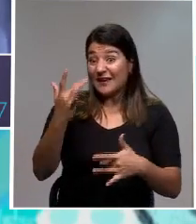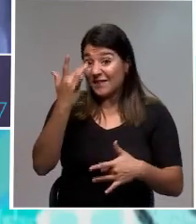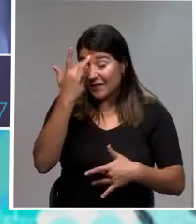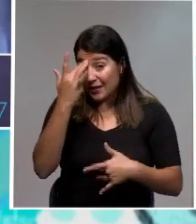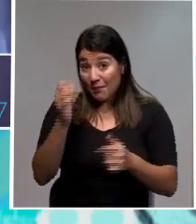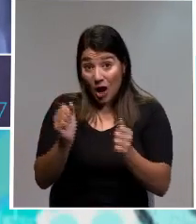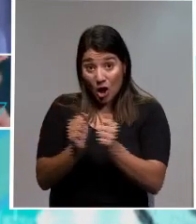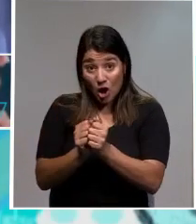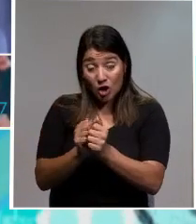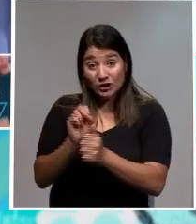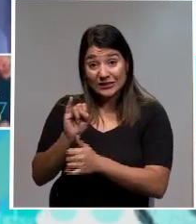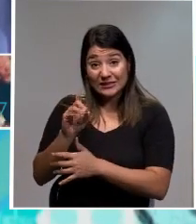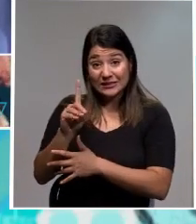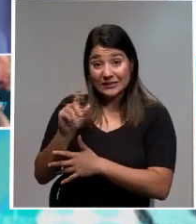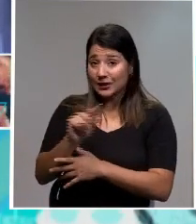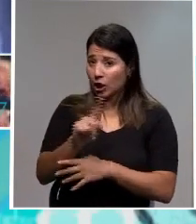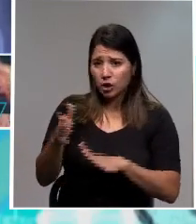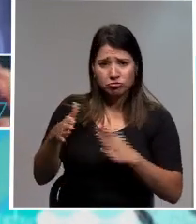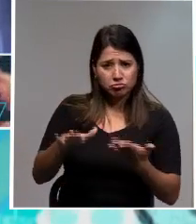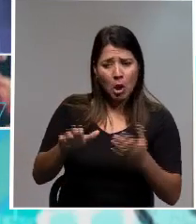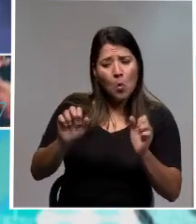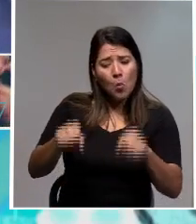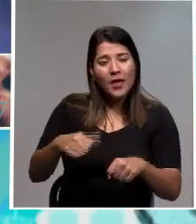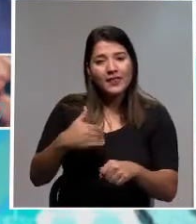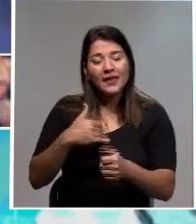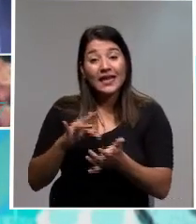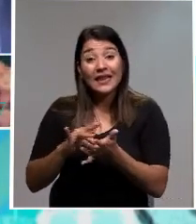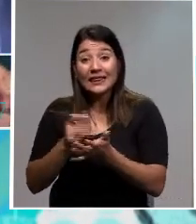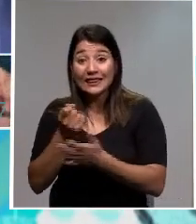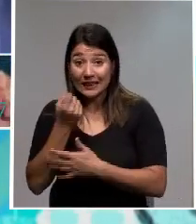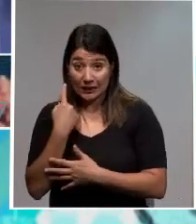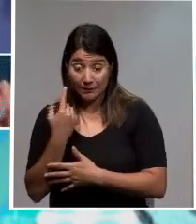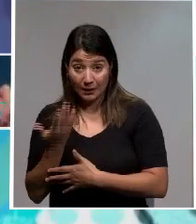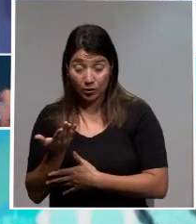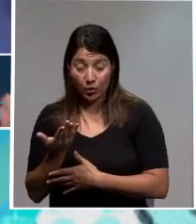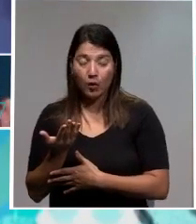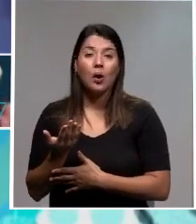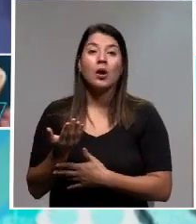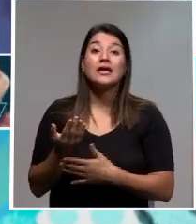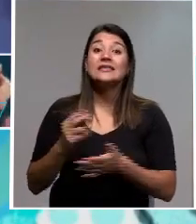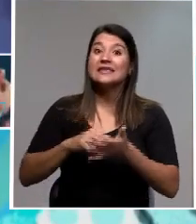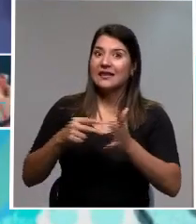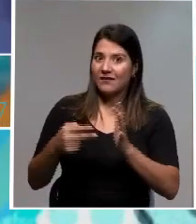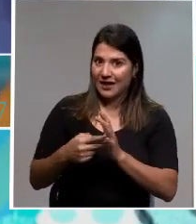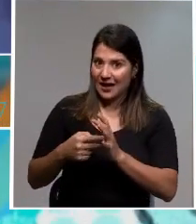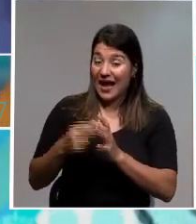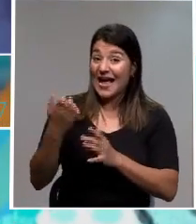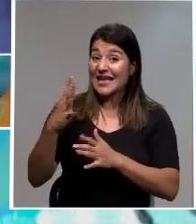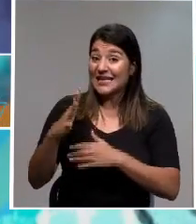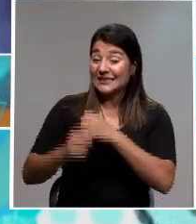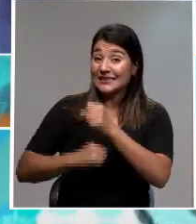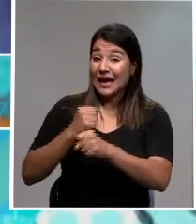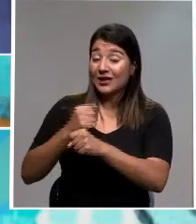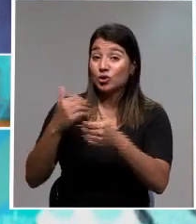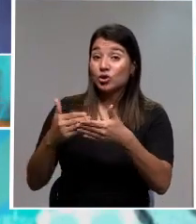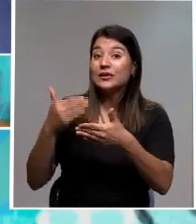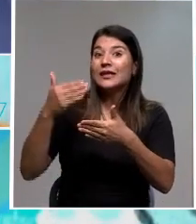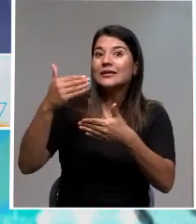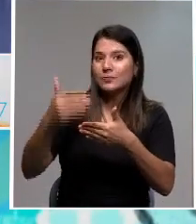con un tratamiento. Entendámoslo de esta manera. Tuvieron que pasar 15 años para que se